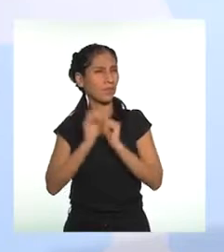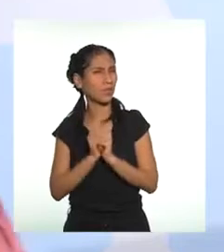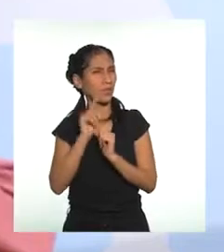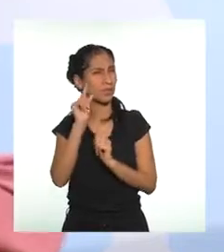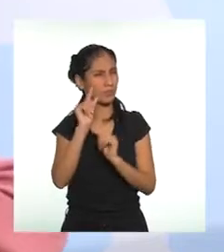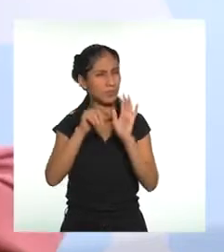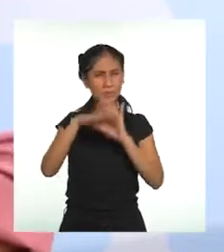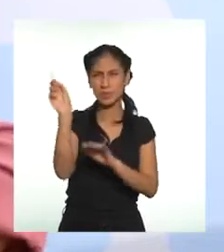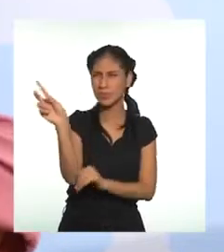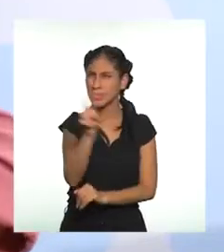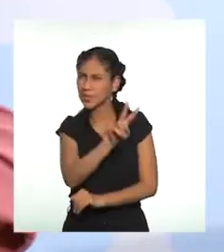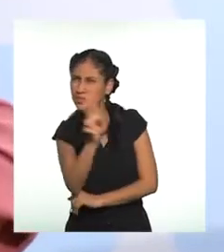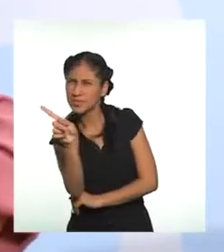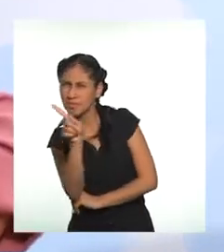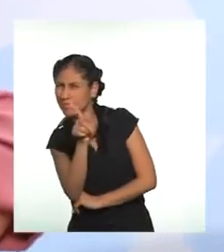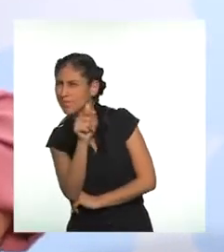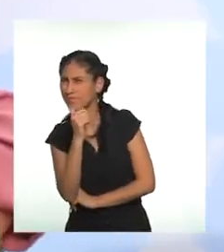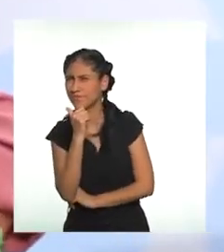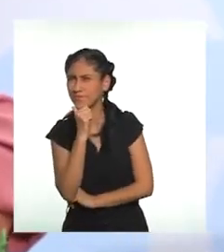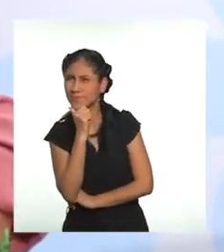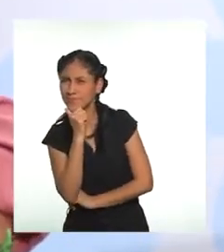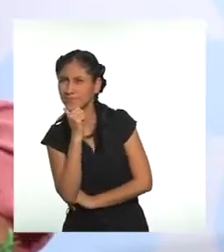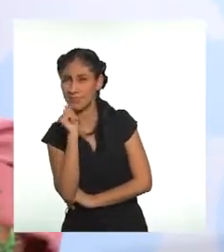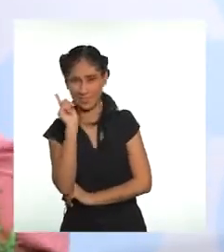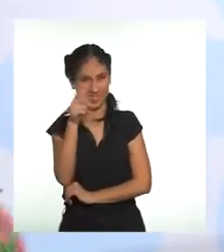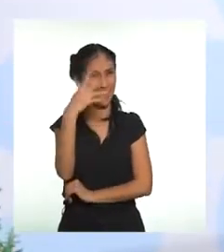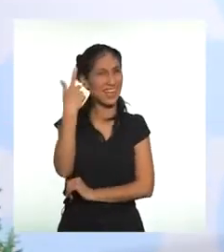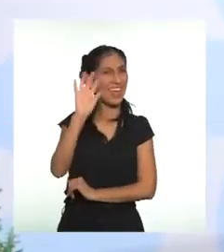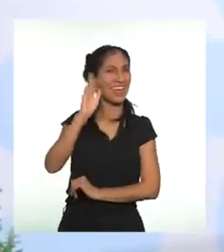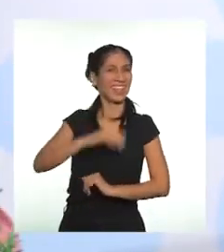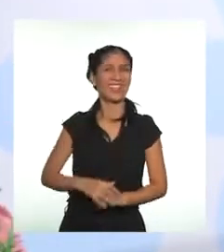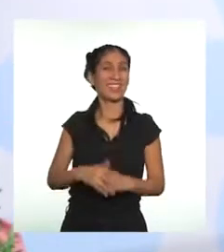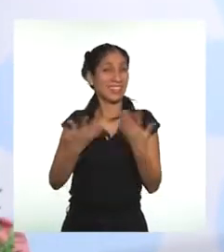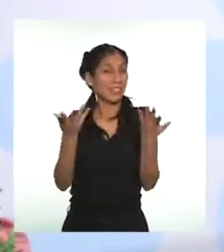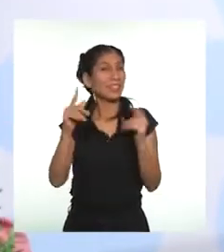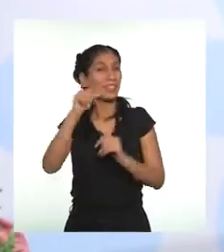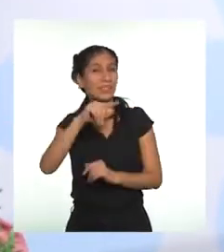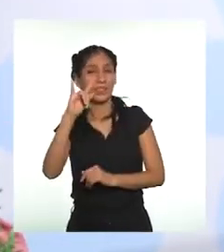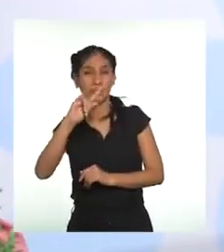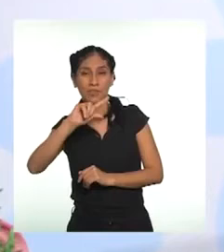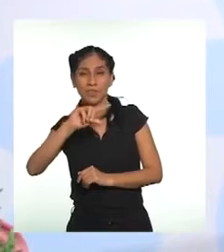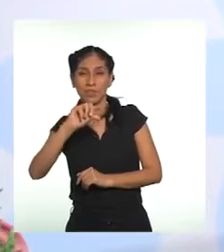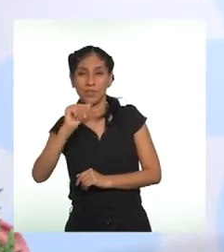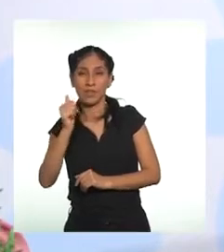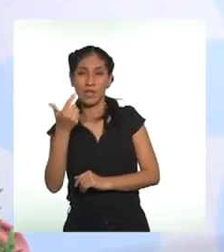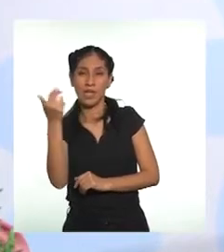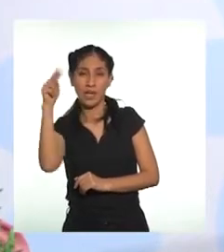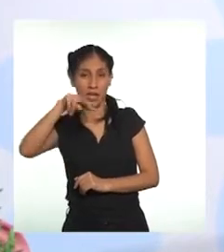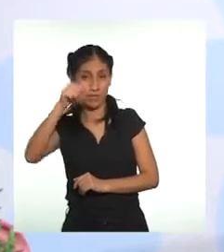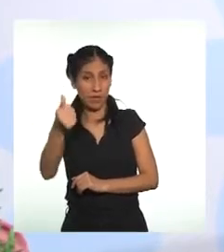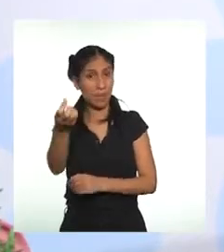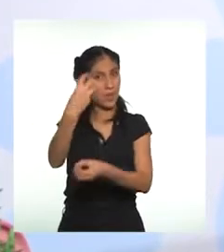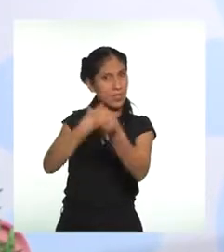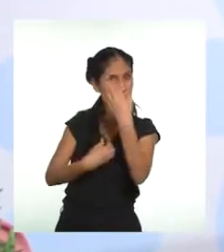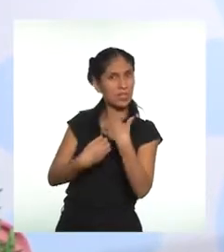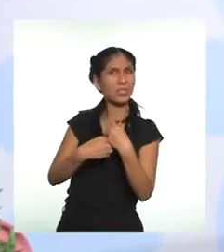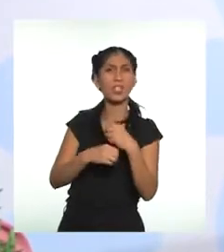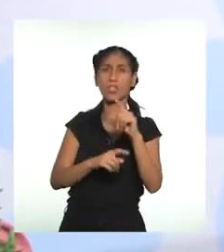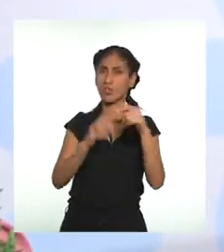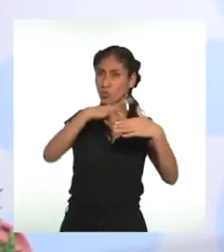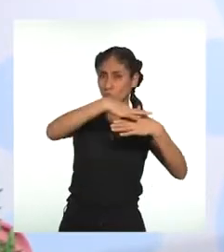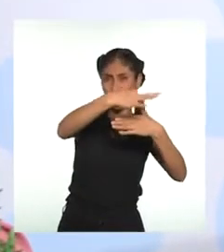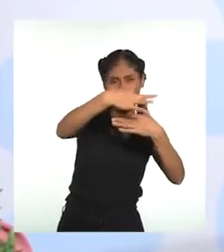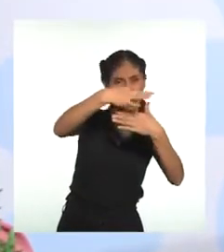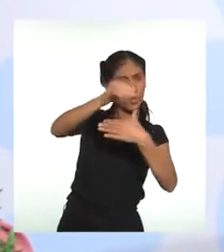A ver, un poquito más a la derecha. ¡Listo! Bugliana, me decías que son